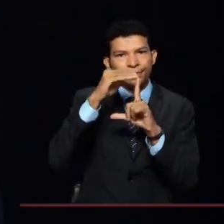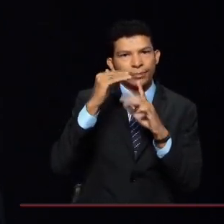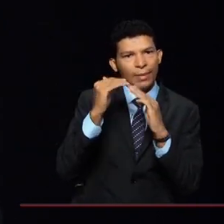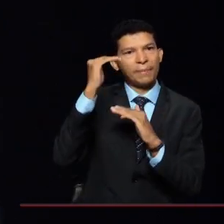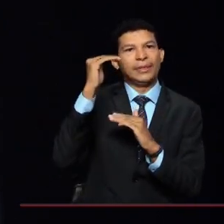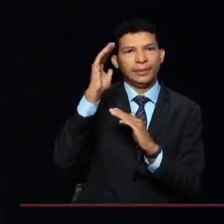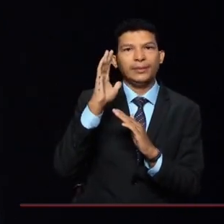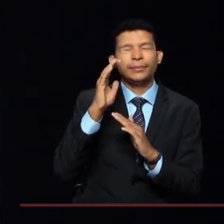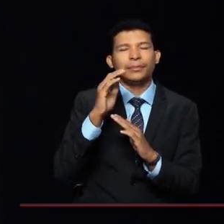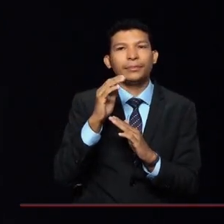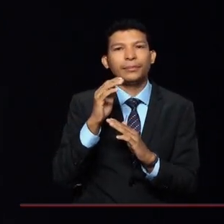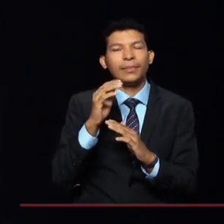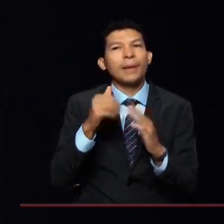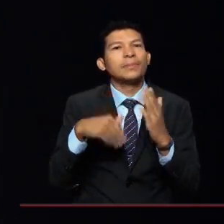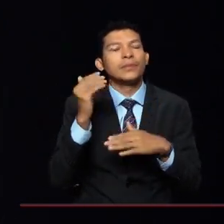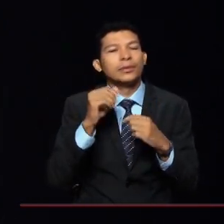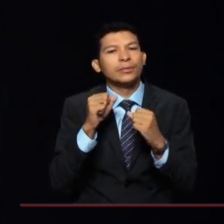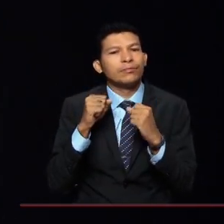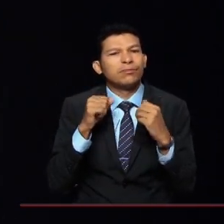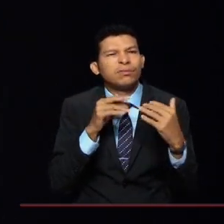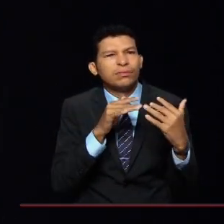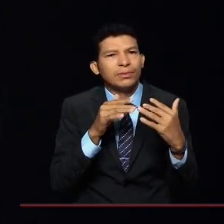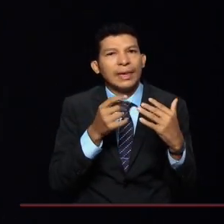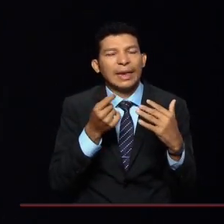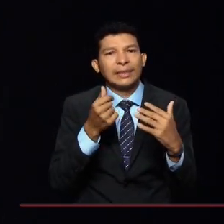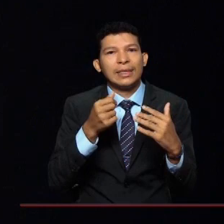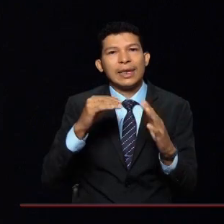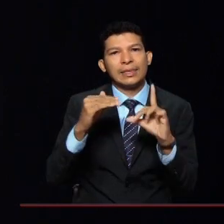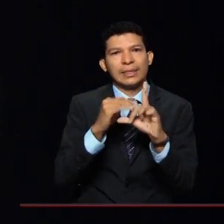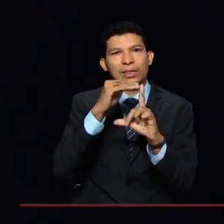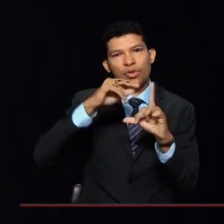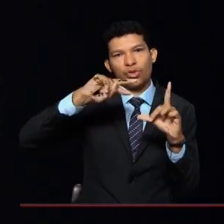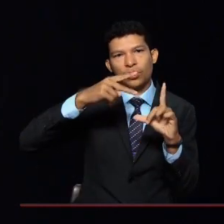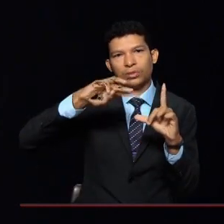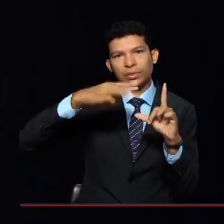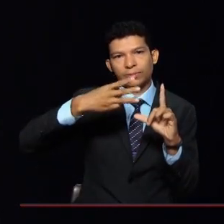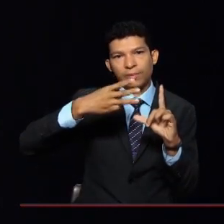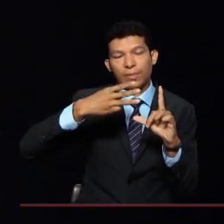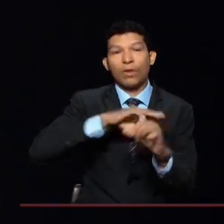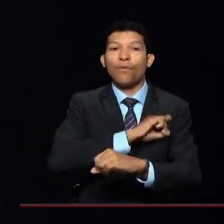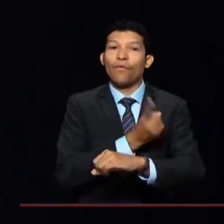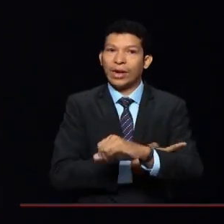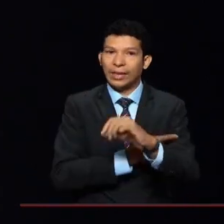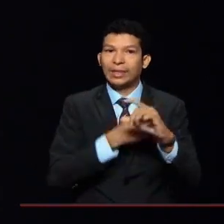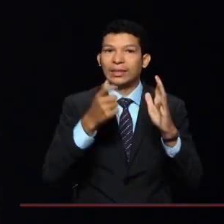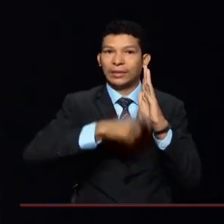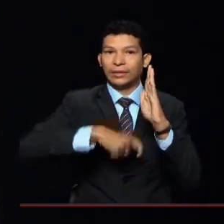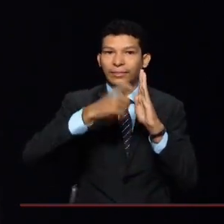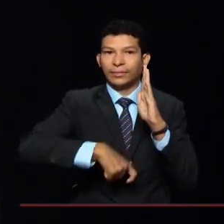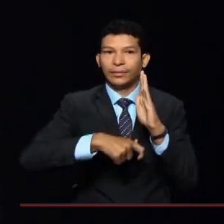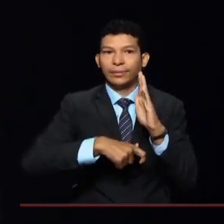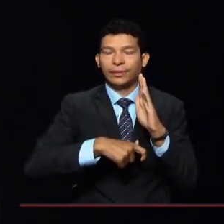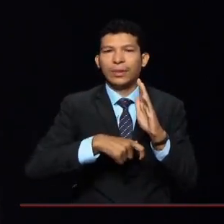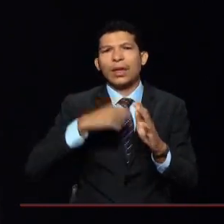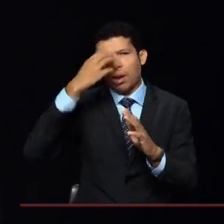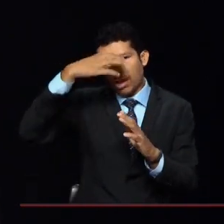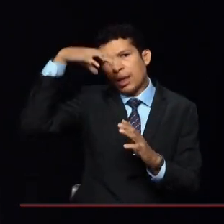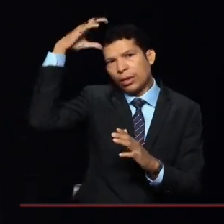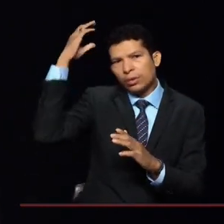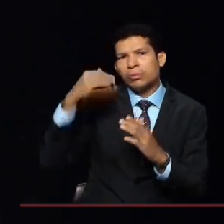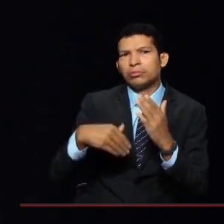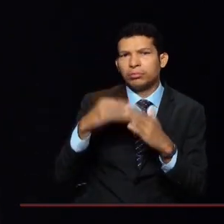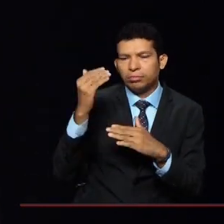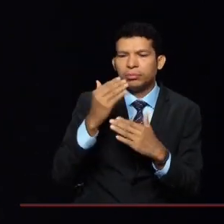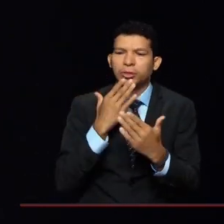una, llamémosla, guerra por el estrato 2 y 3 fuerte, en la cual era fuerte Roberto, y Alejandro es capaz de empezar